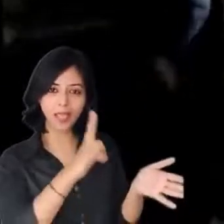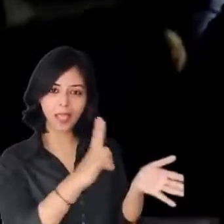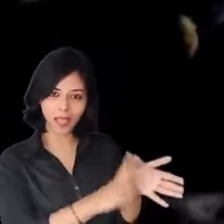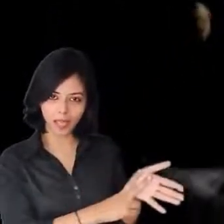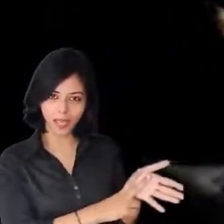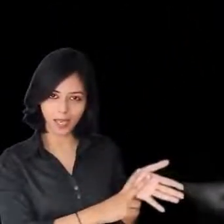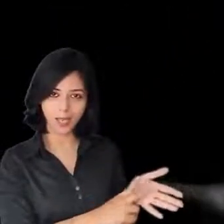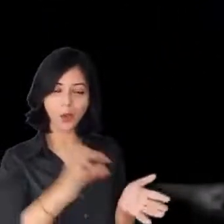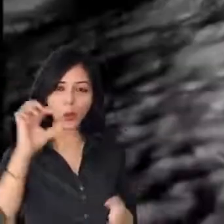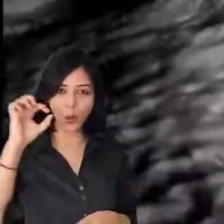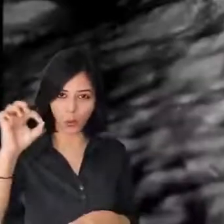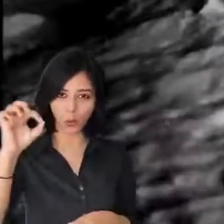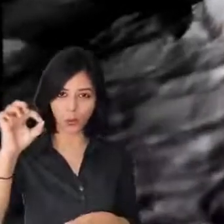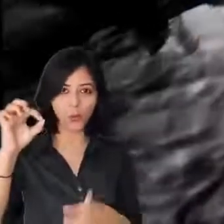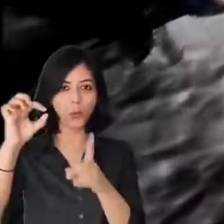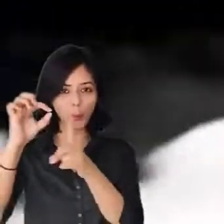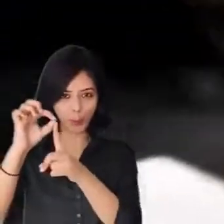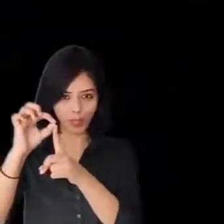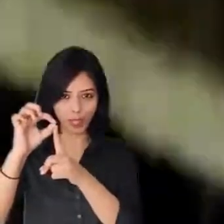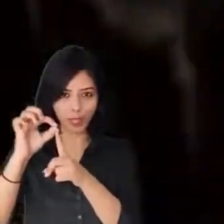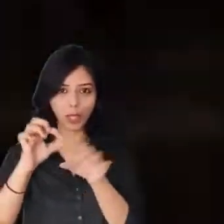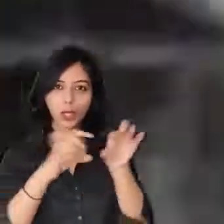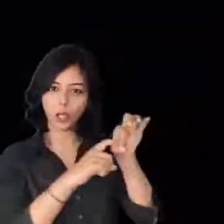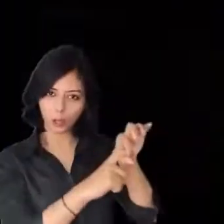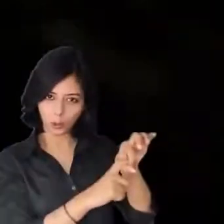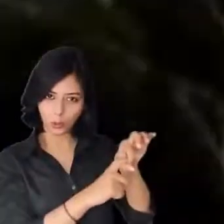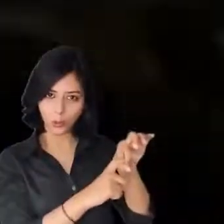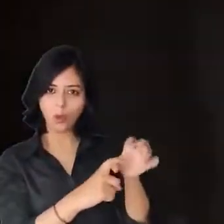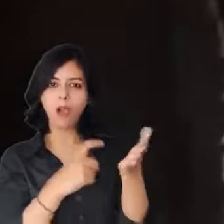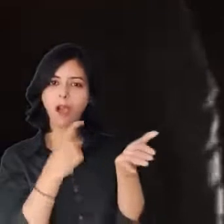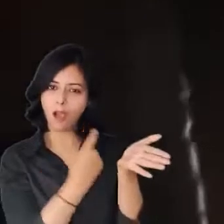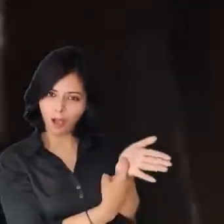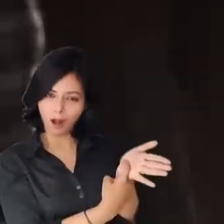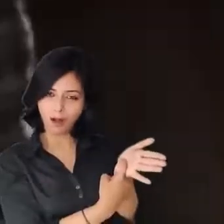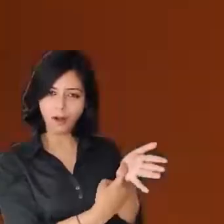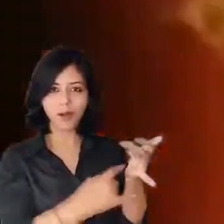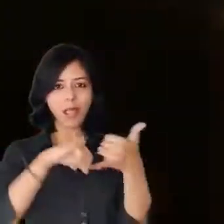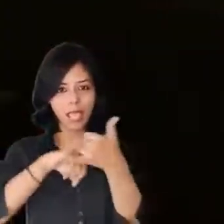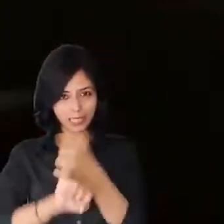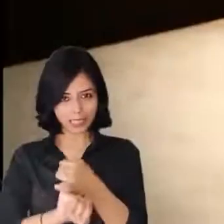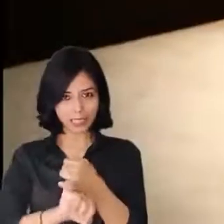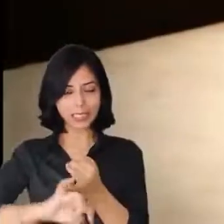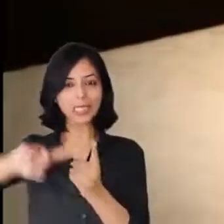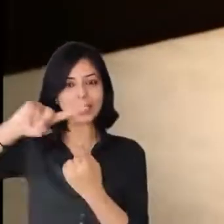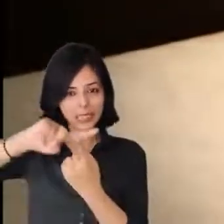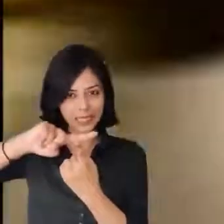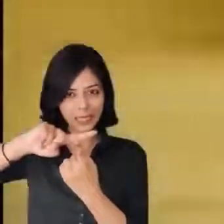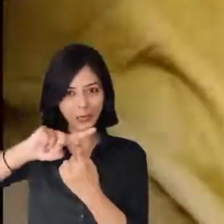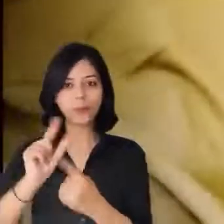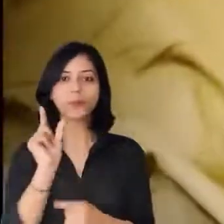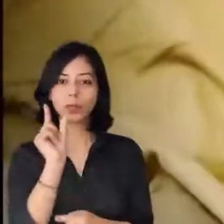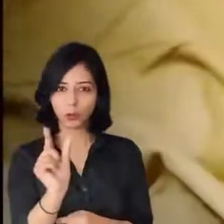de su sobrino era cierta. Y de ser así, si ella había estado más implicada en el crimen de lo que les había dicho Paxton